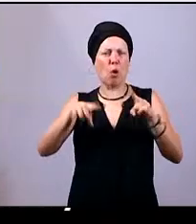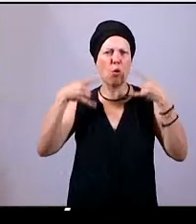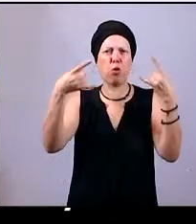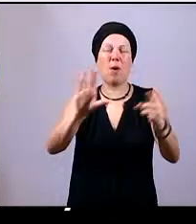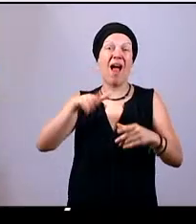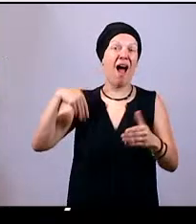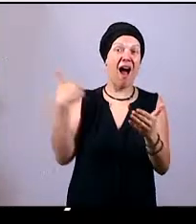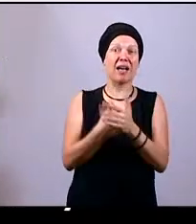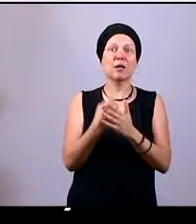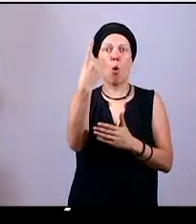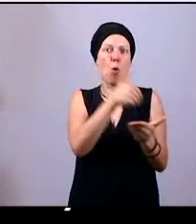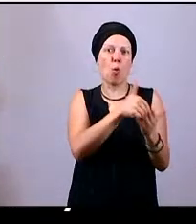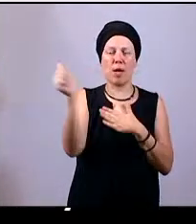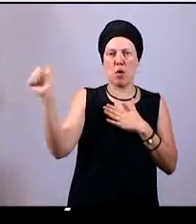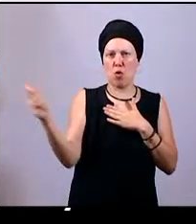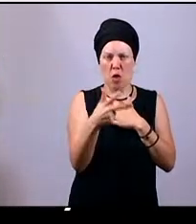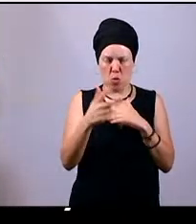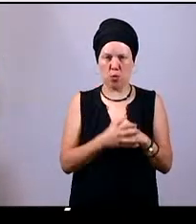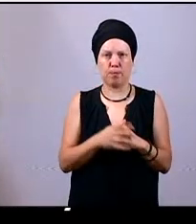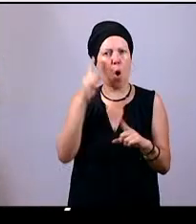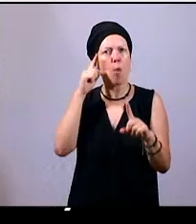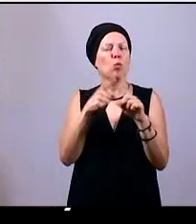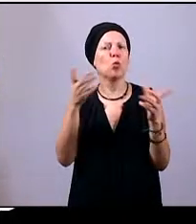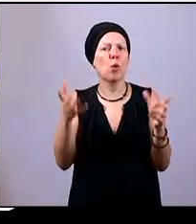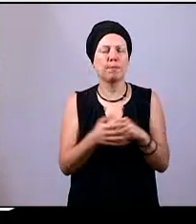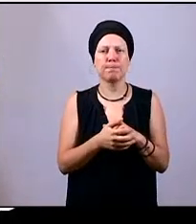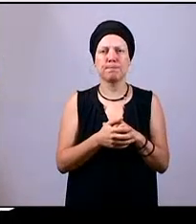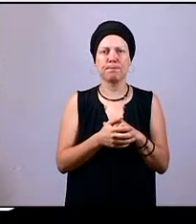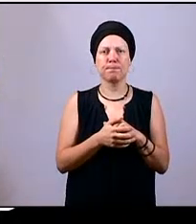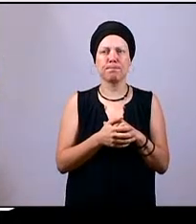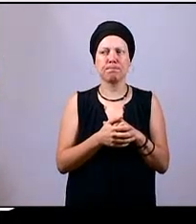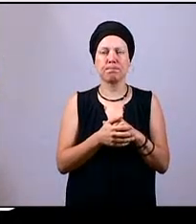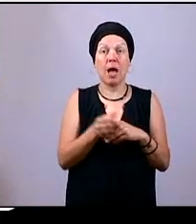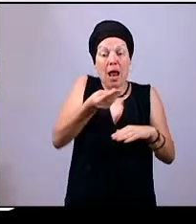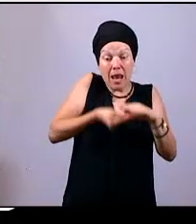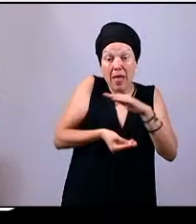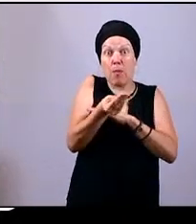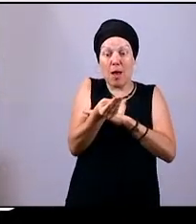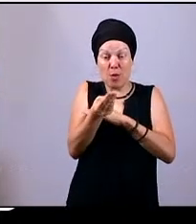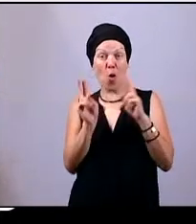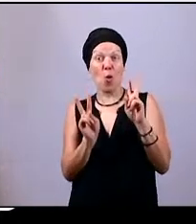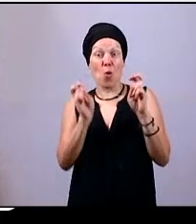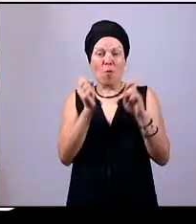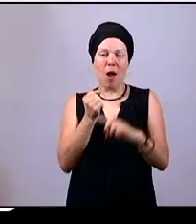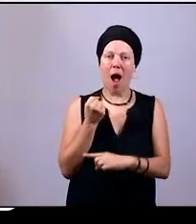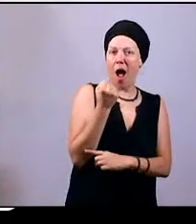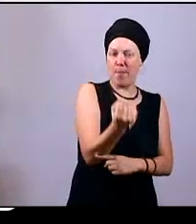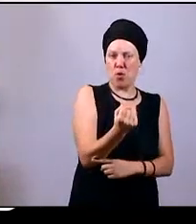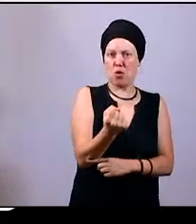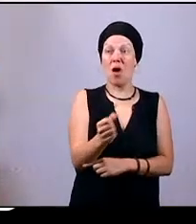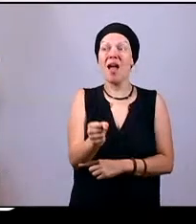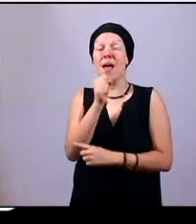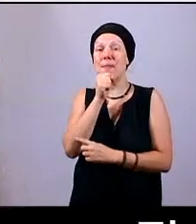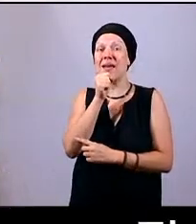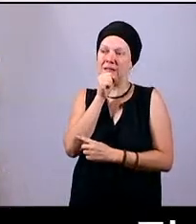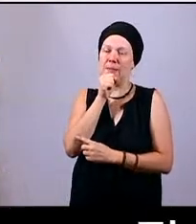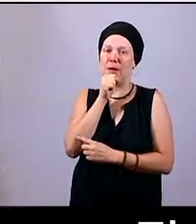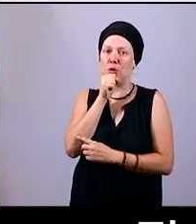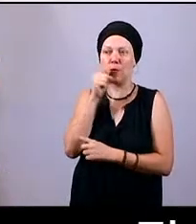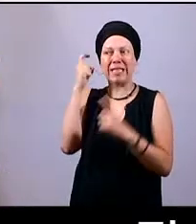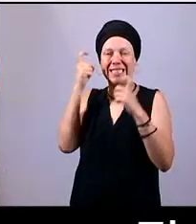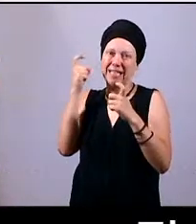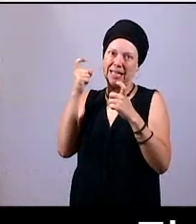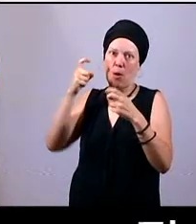alcanzar el 1 millón de euros. El objetivo es apoyar los nuevos nacimientos, combatir el envejecimiento y la despoblación.